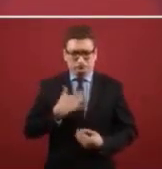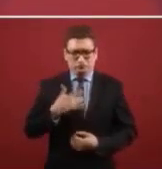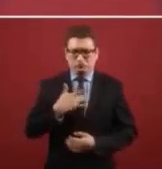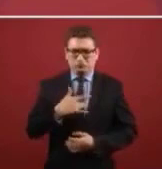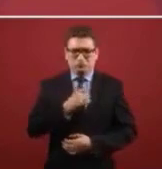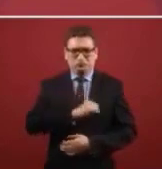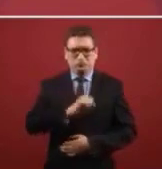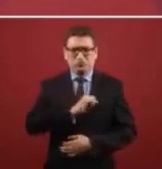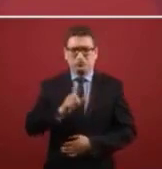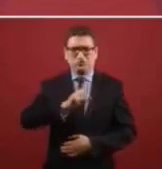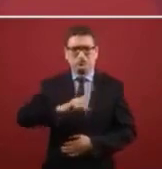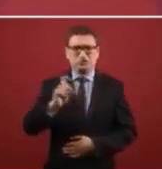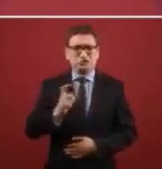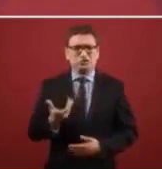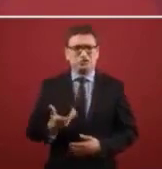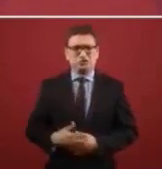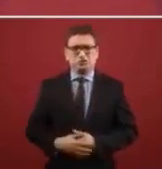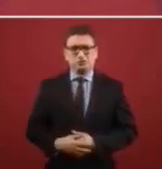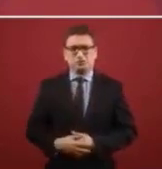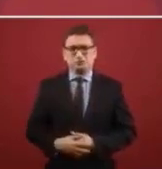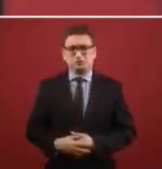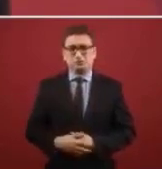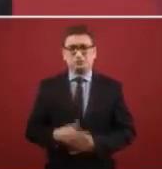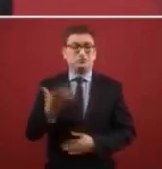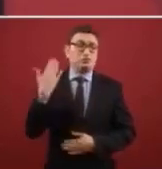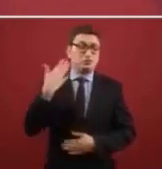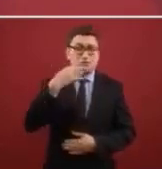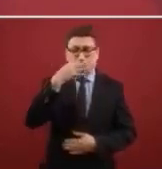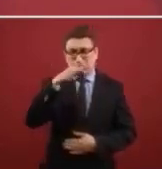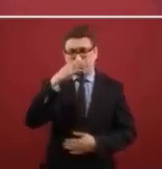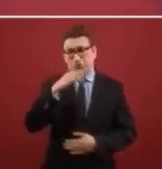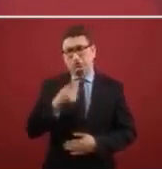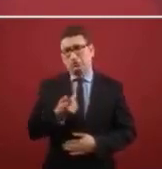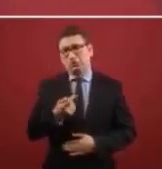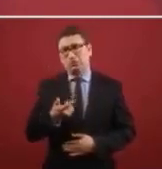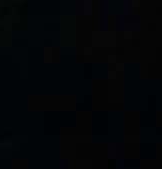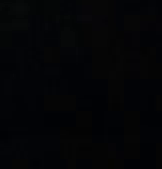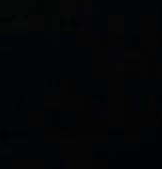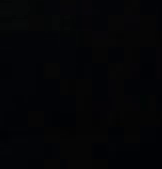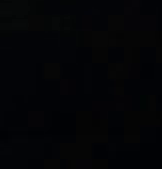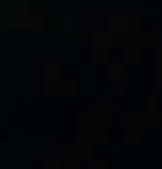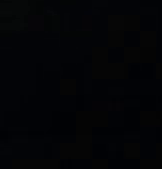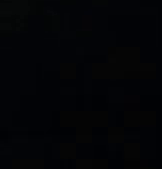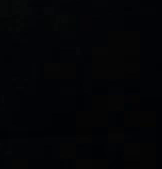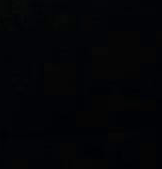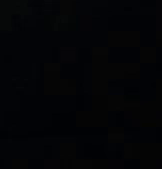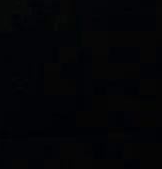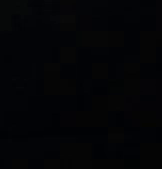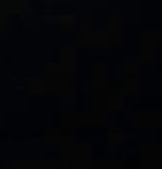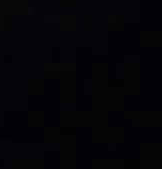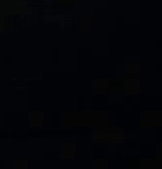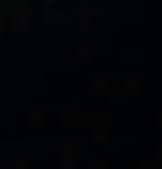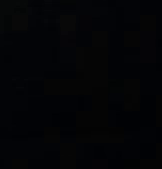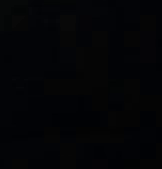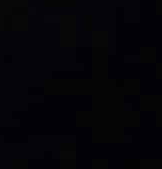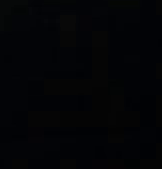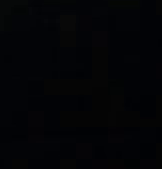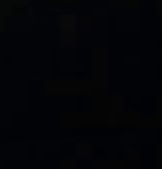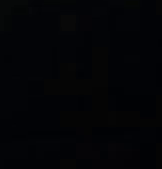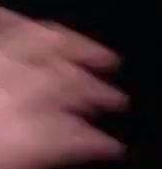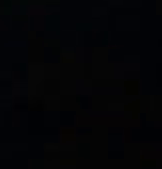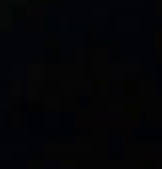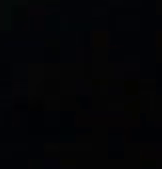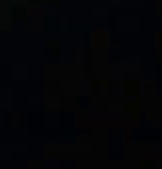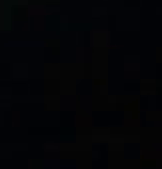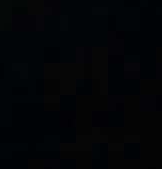este y una gripa pues ya estoy saliente esto fue lo